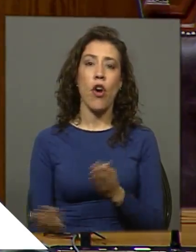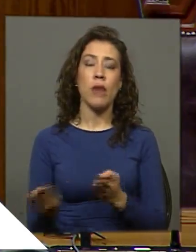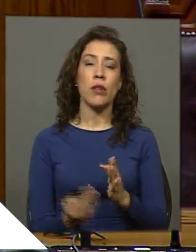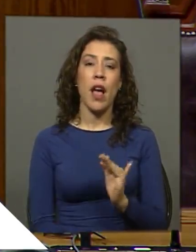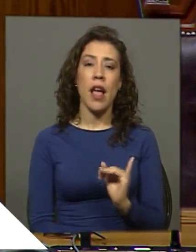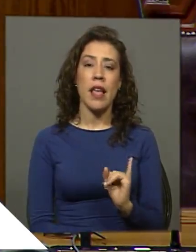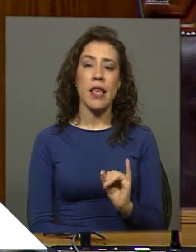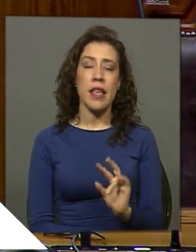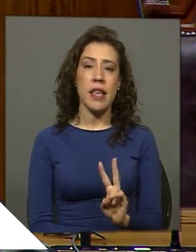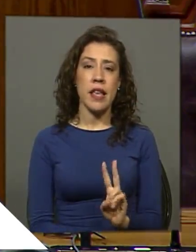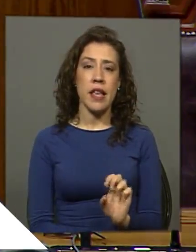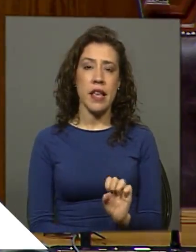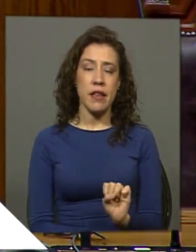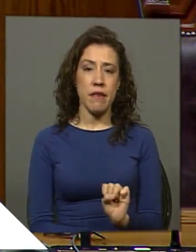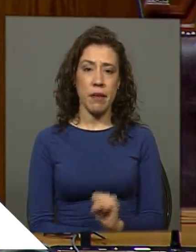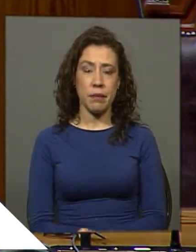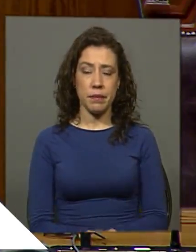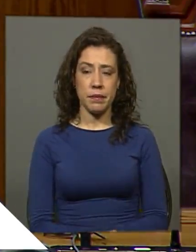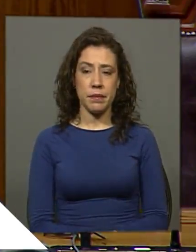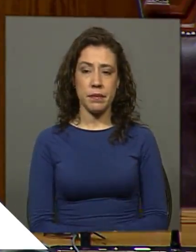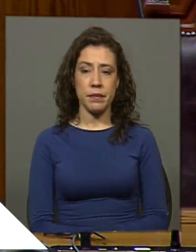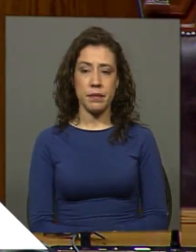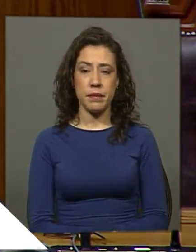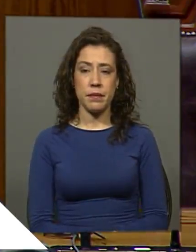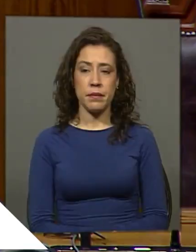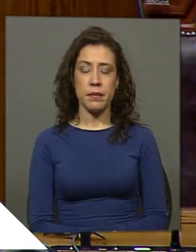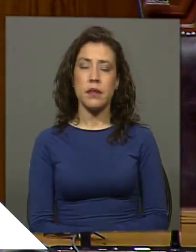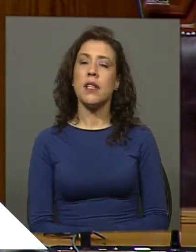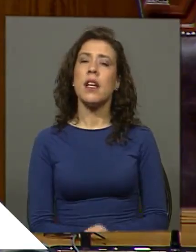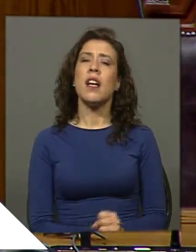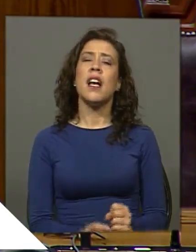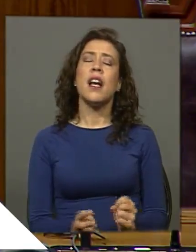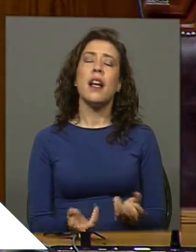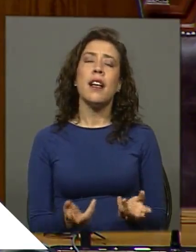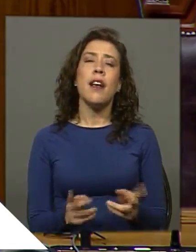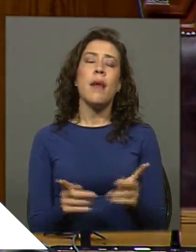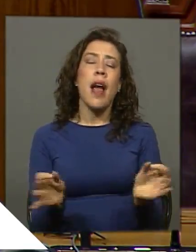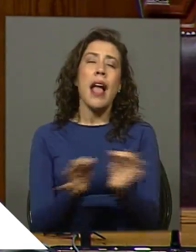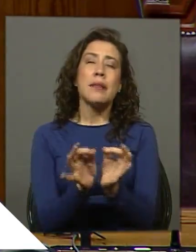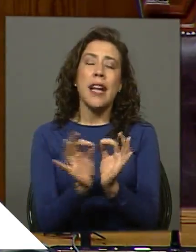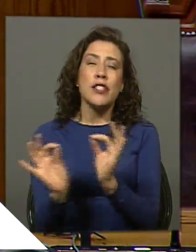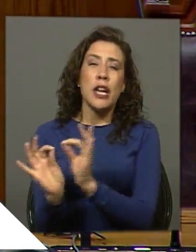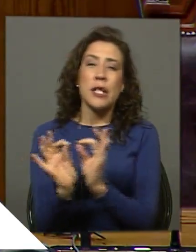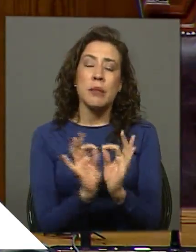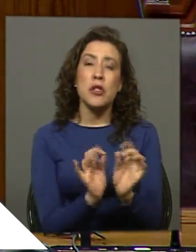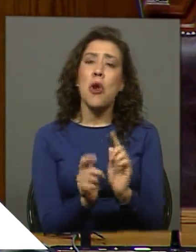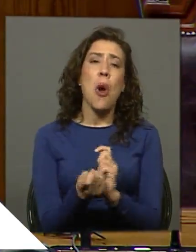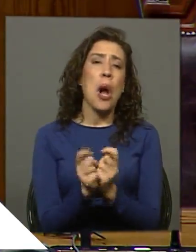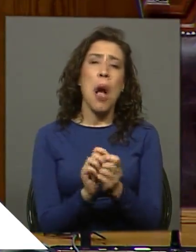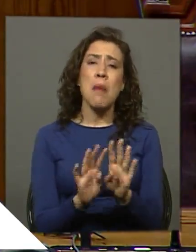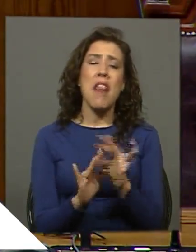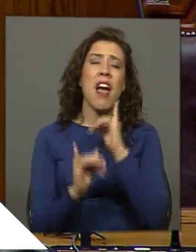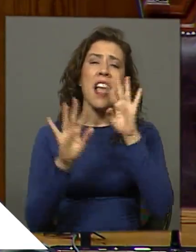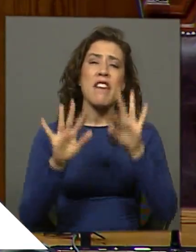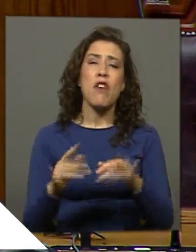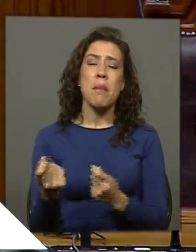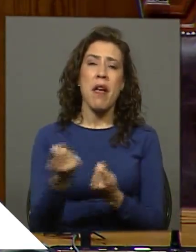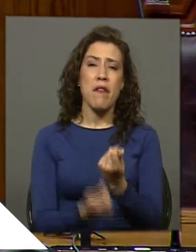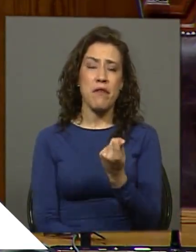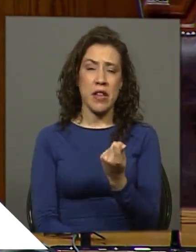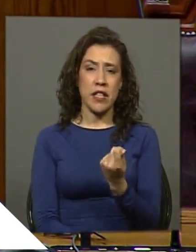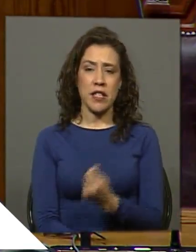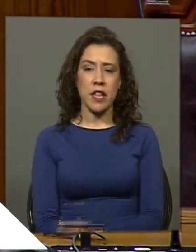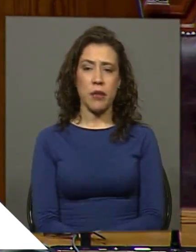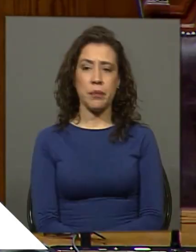el drawback equivalente en este caso es simplemente una precisión que no cambia nada el informe financiero en